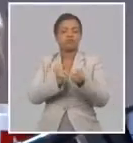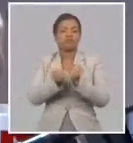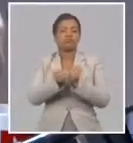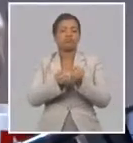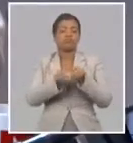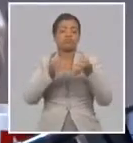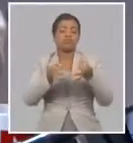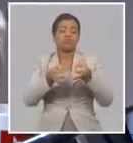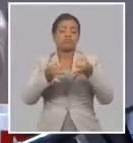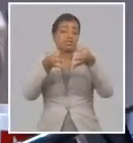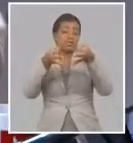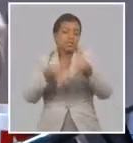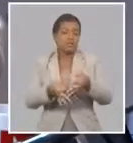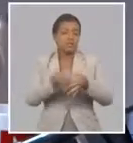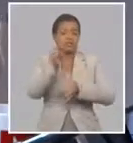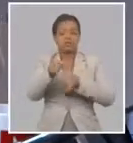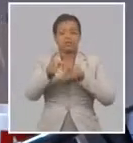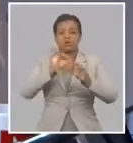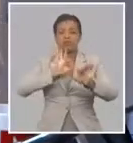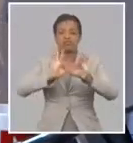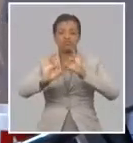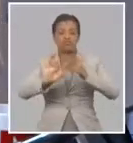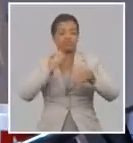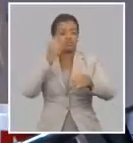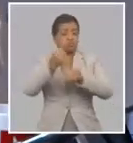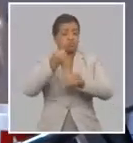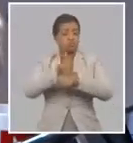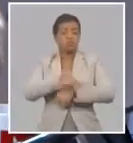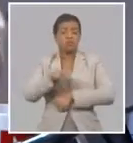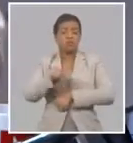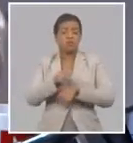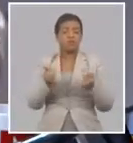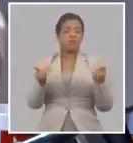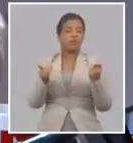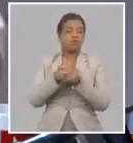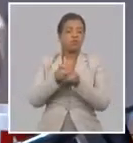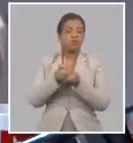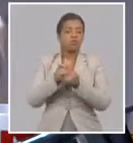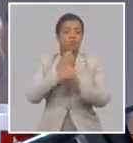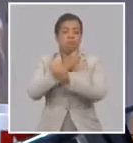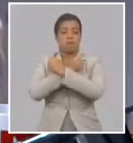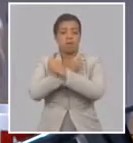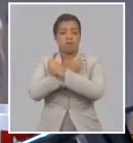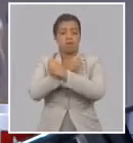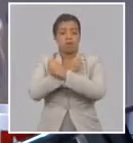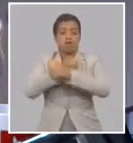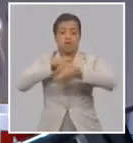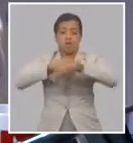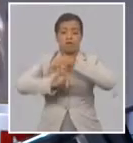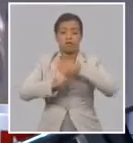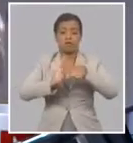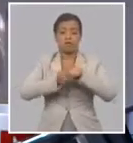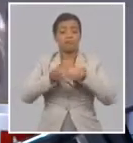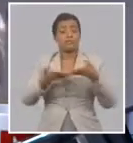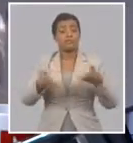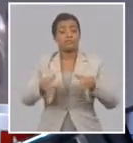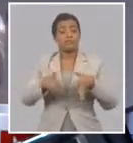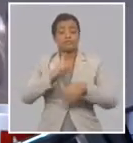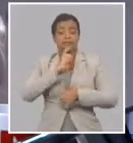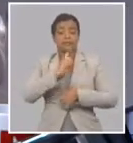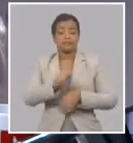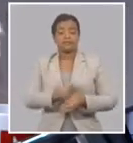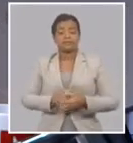seguridad de todos los pasajeros tripulantes y todos los trabajadores para minimizar el riesgo realmente de la entrada de la pandemia al país